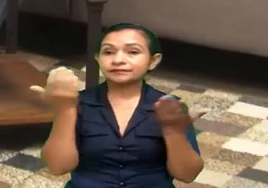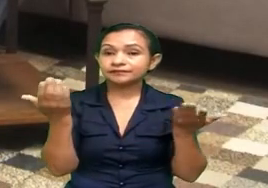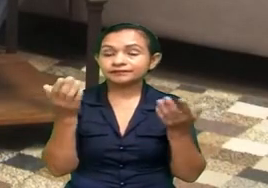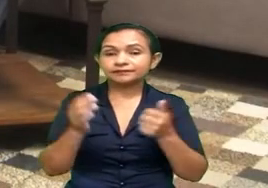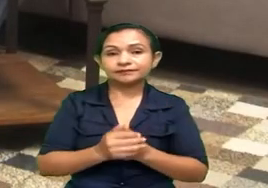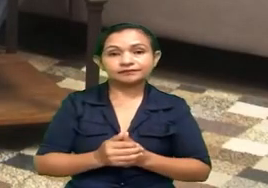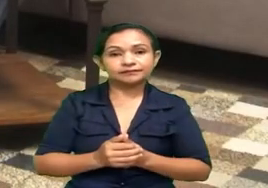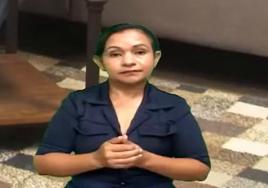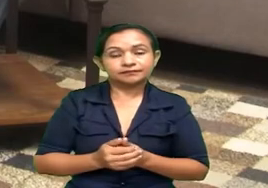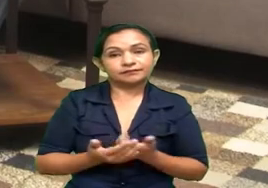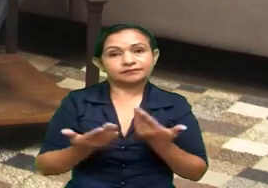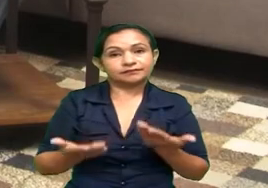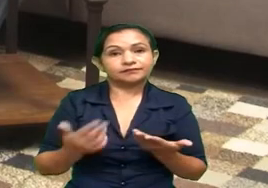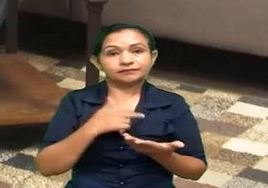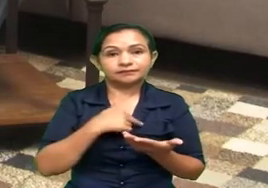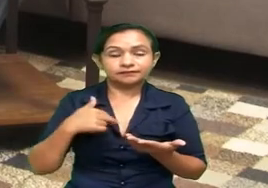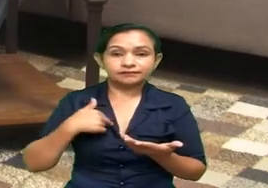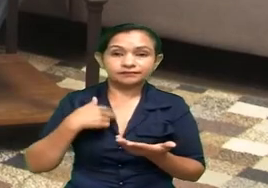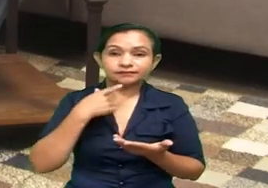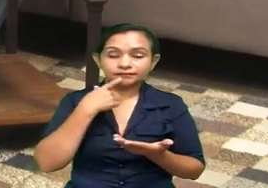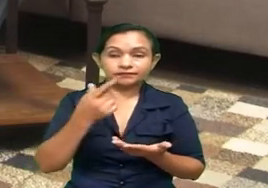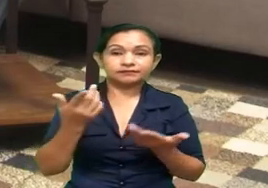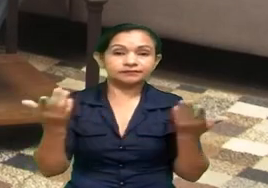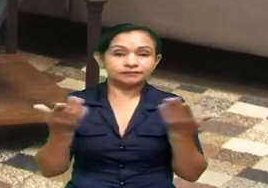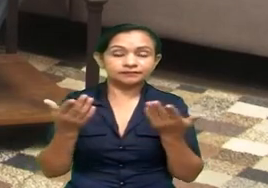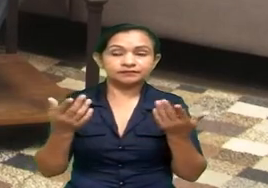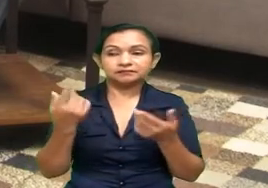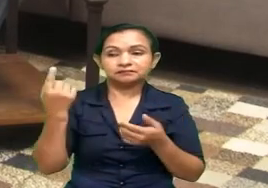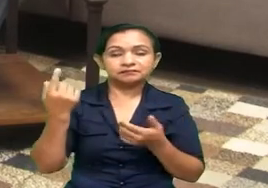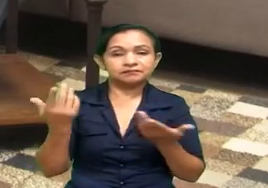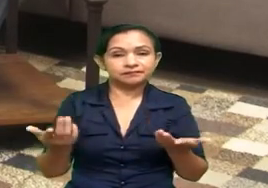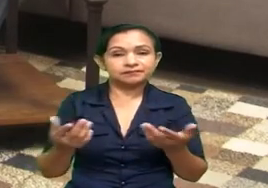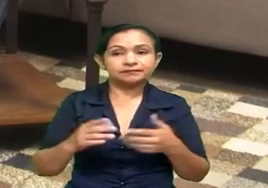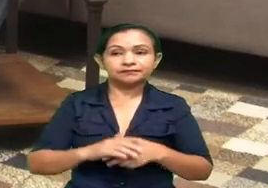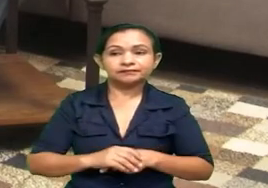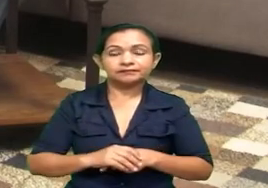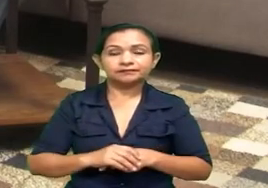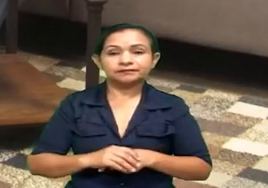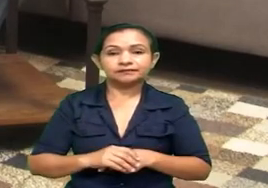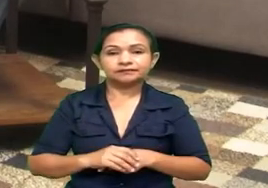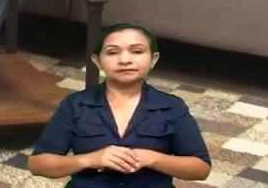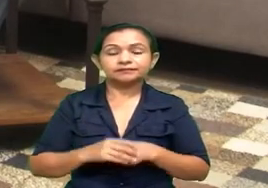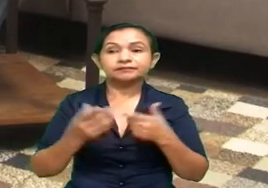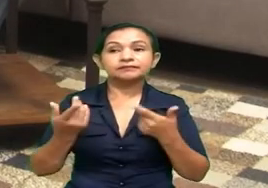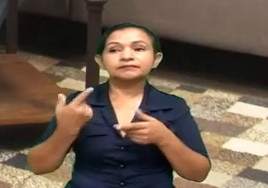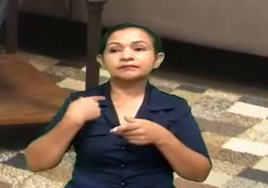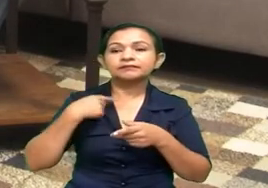vinieron así a petición. Así es, no los traen. Sí, los traen. Sí, los contratan.